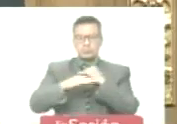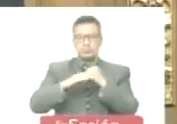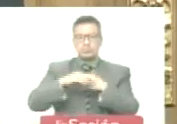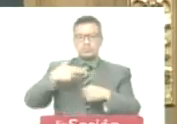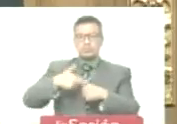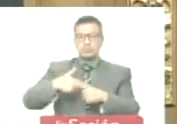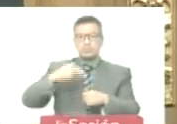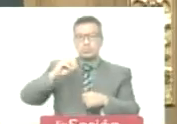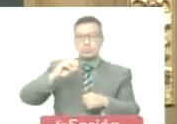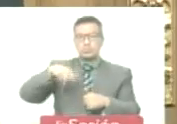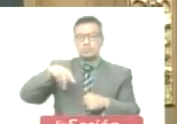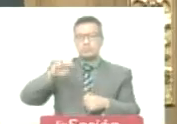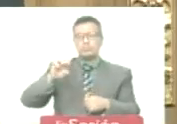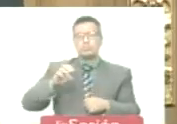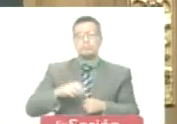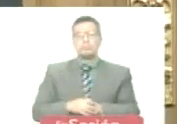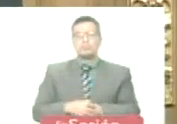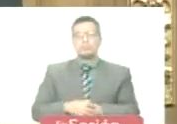Venezuela.